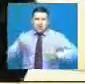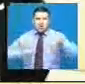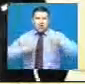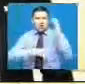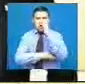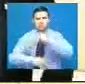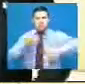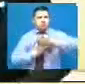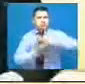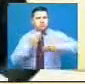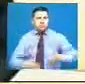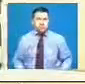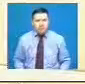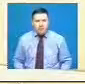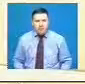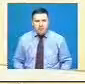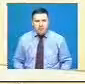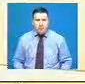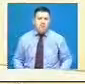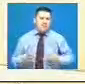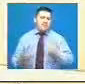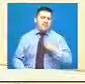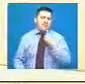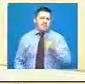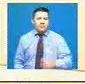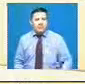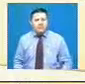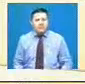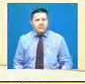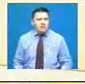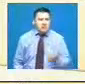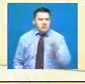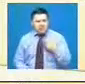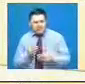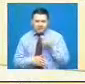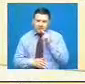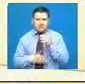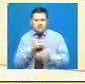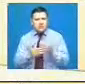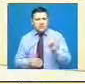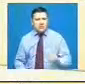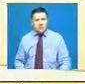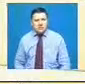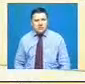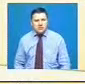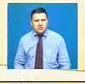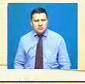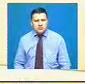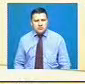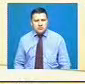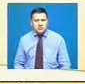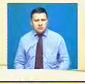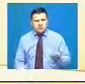colombiana. Y quiero decirles que ya hemos empezado a ver avances en la reducción de los